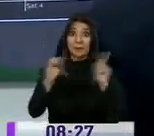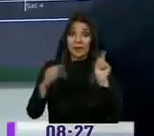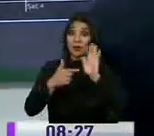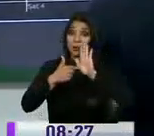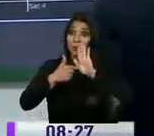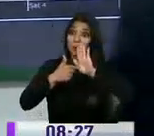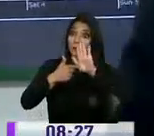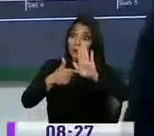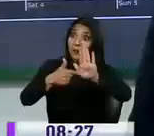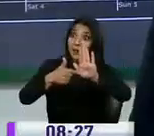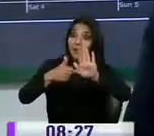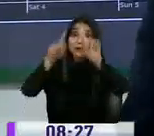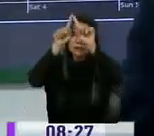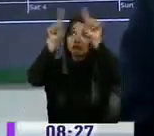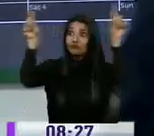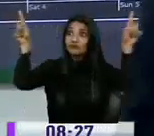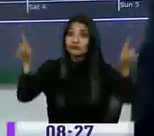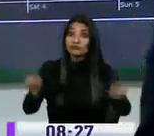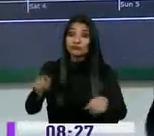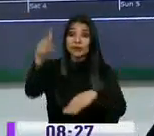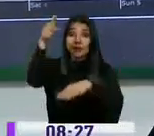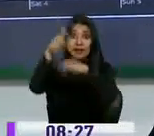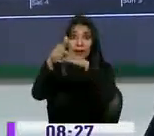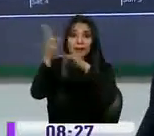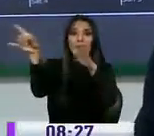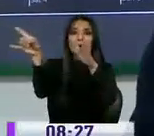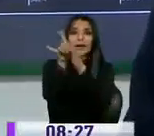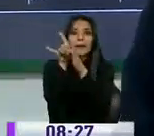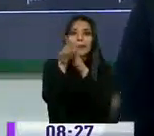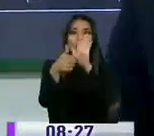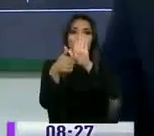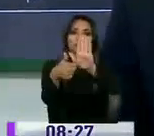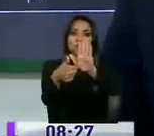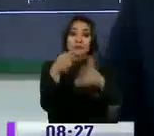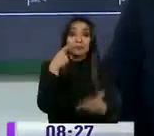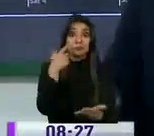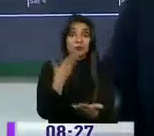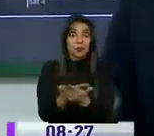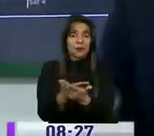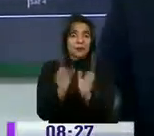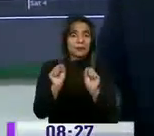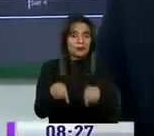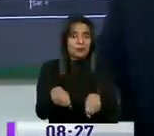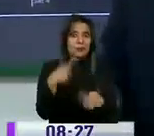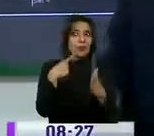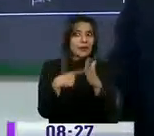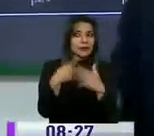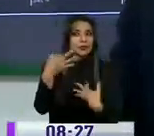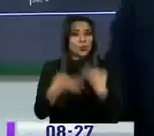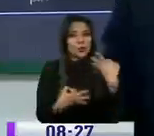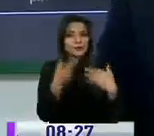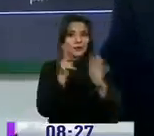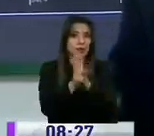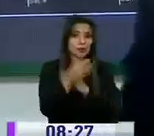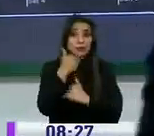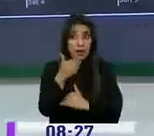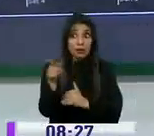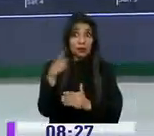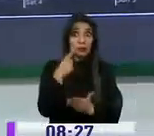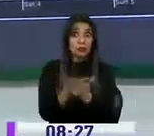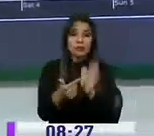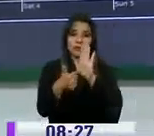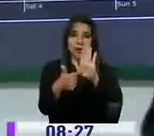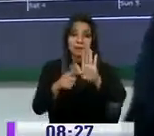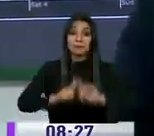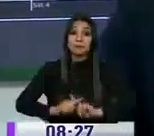que llegan hasta este centro de monitoreo, lo cual, por un lado, servirá como un elemento de prueba para un eventual proceso judicial,